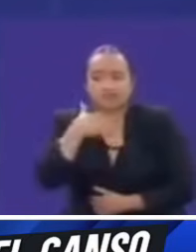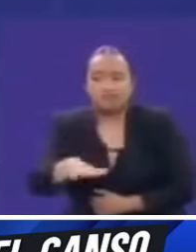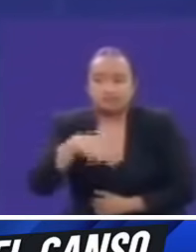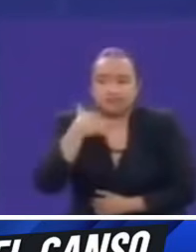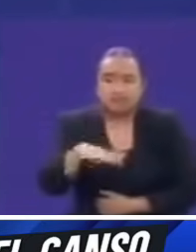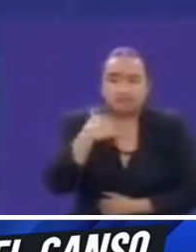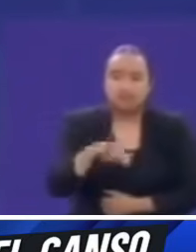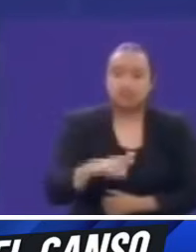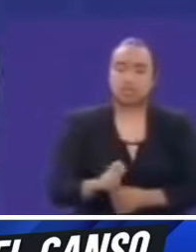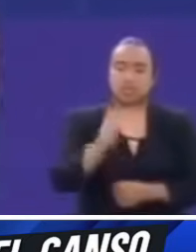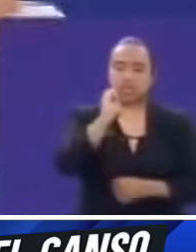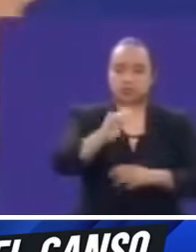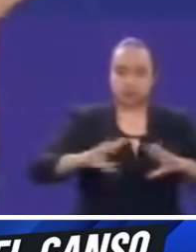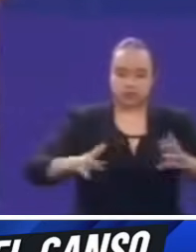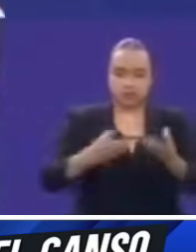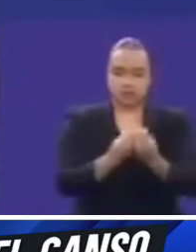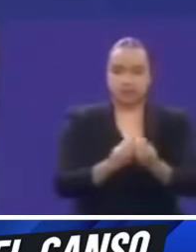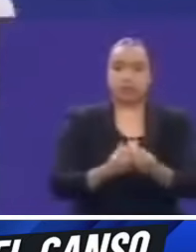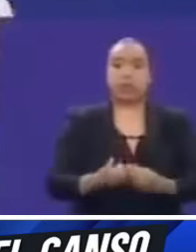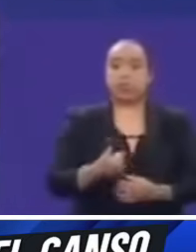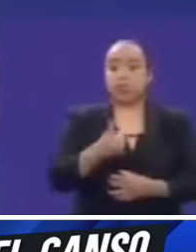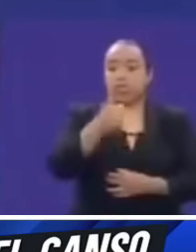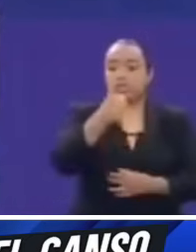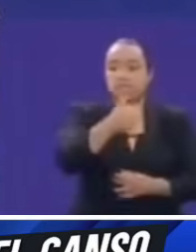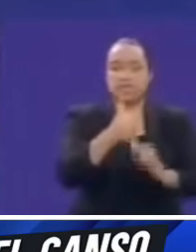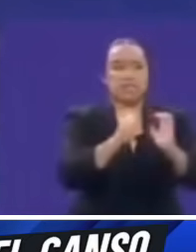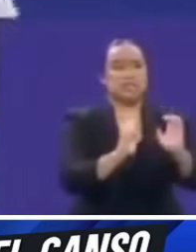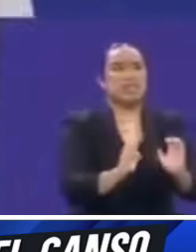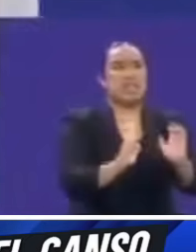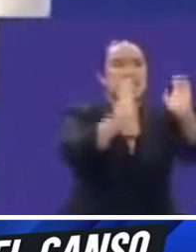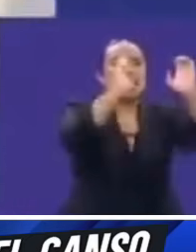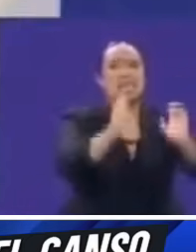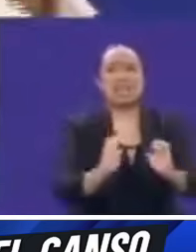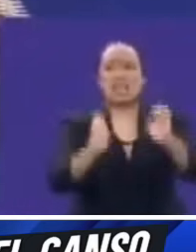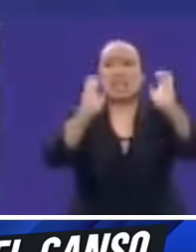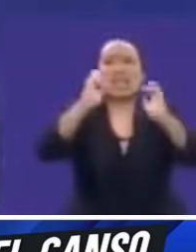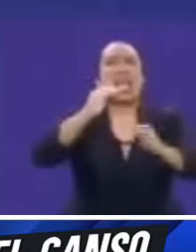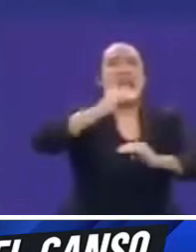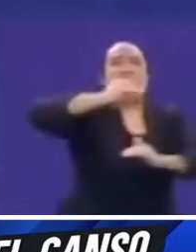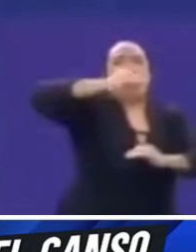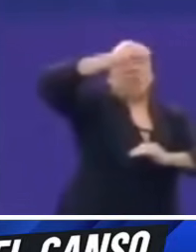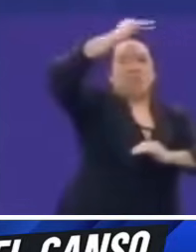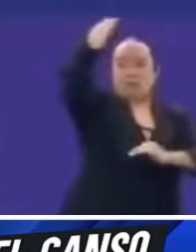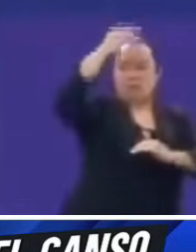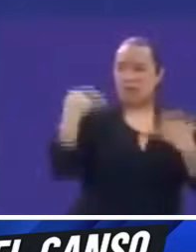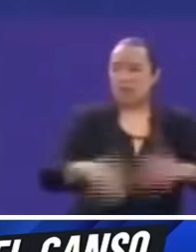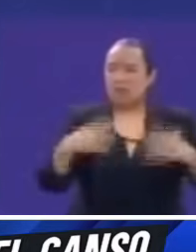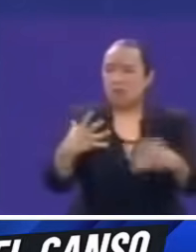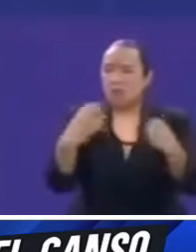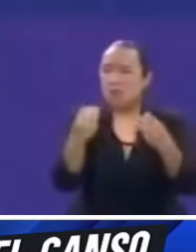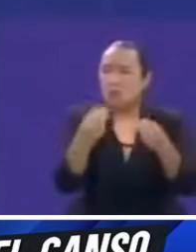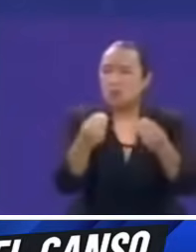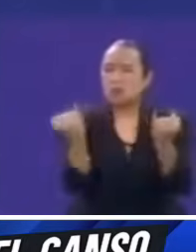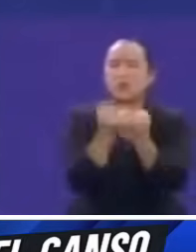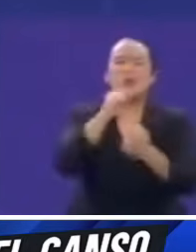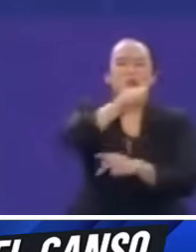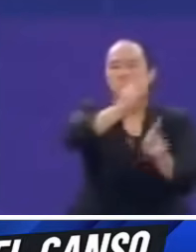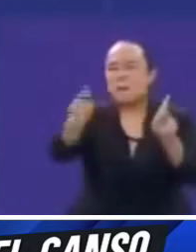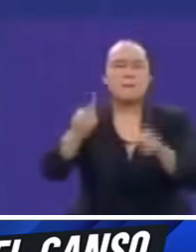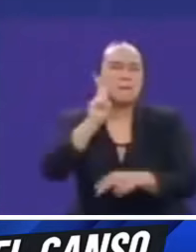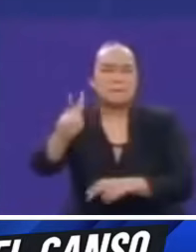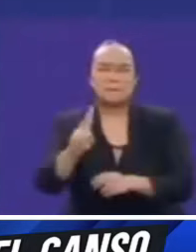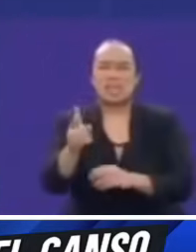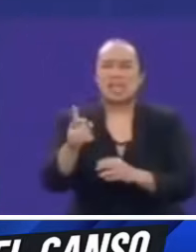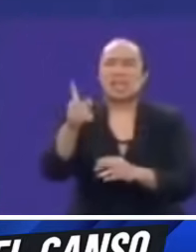en seis míticas seis edificios grandes de estos míticas De ese tamaño son los pisos